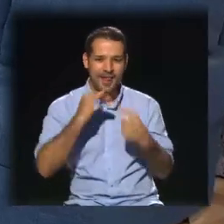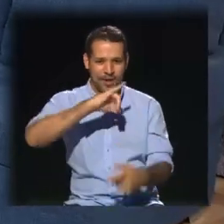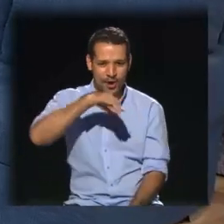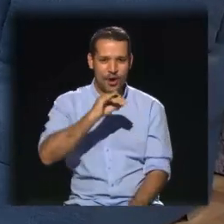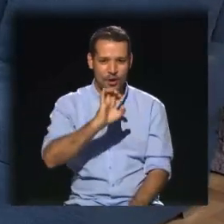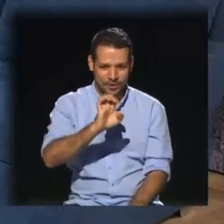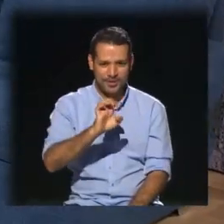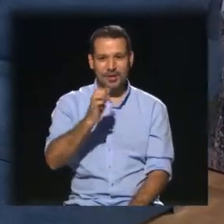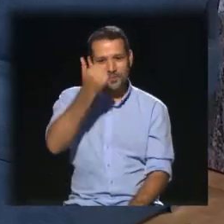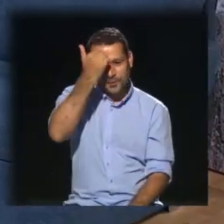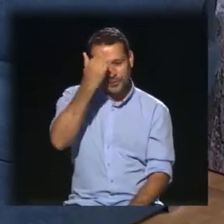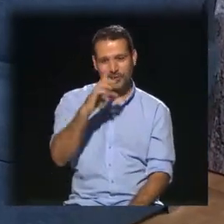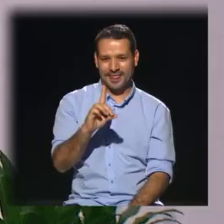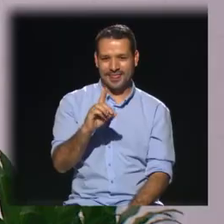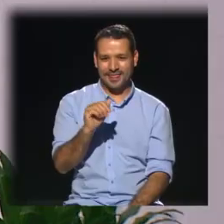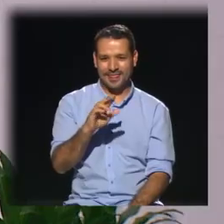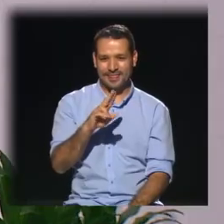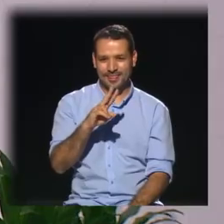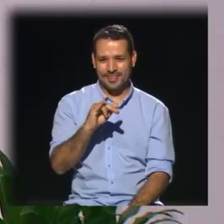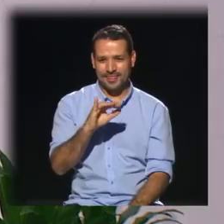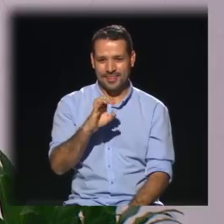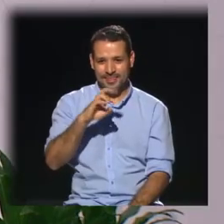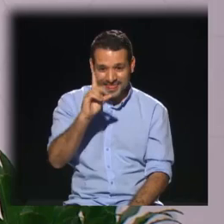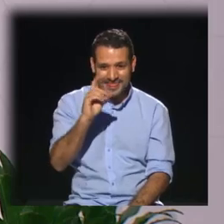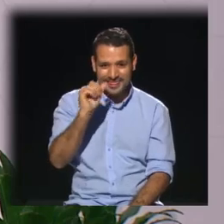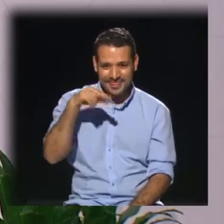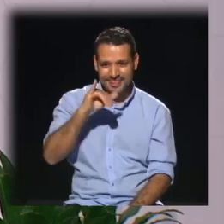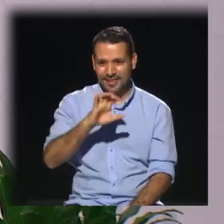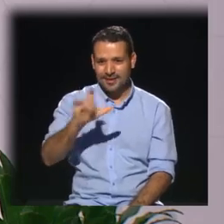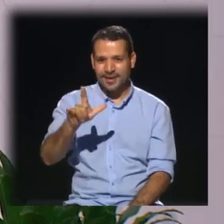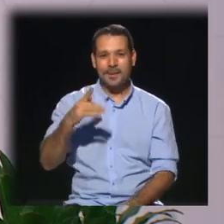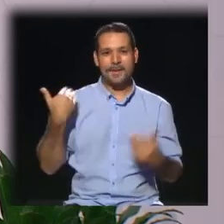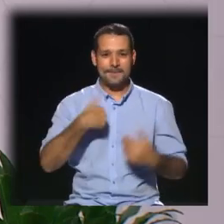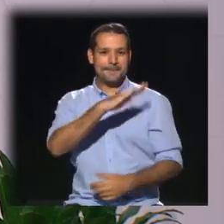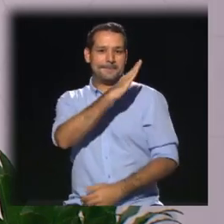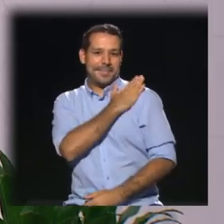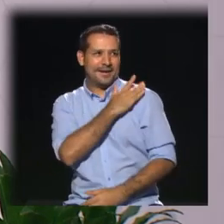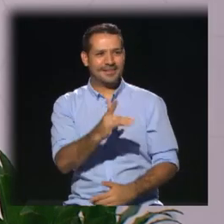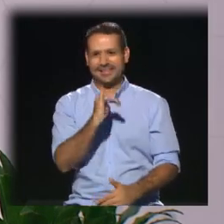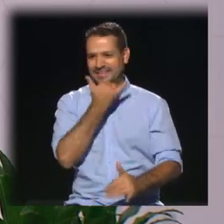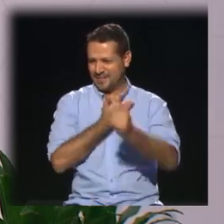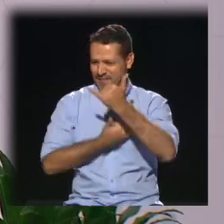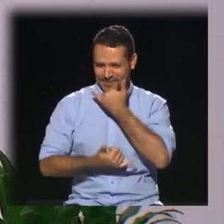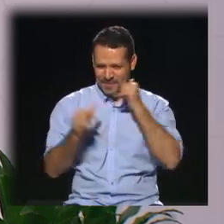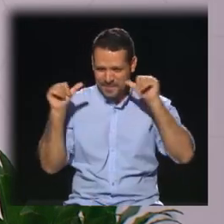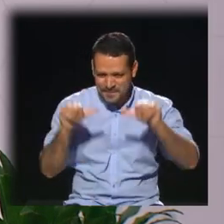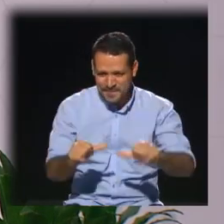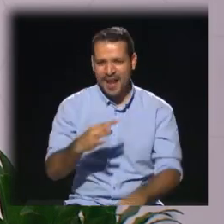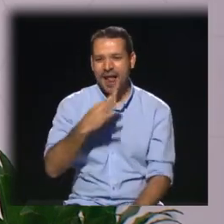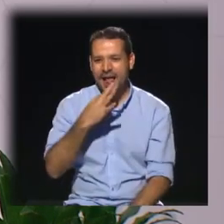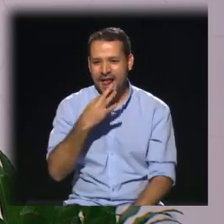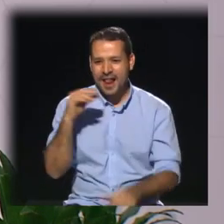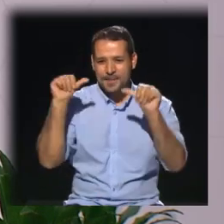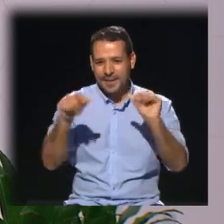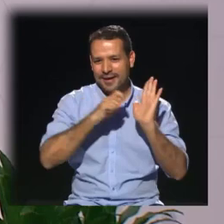los paisas a veces tendemos a caer mucho más como en estas palabras o en estas gazaperas gramaticales con más